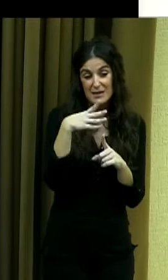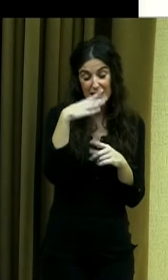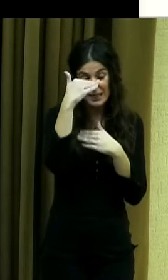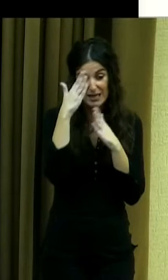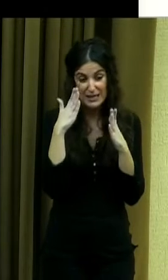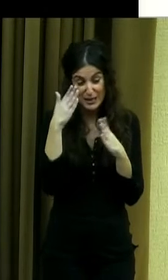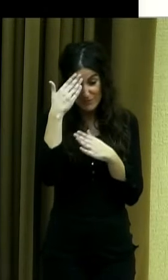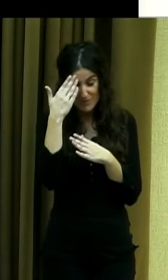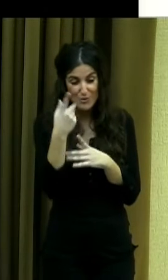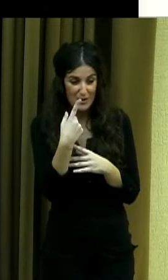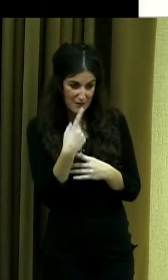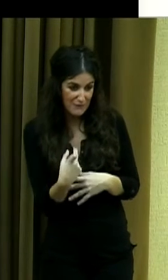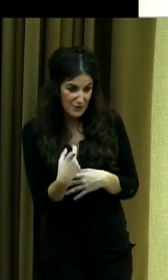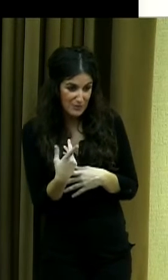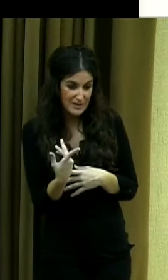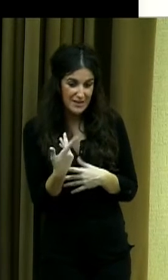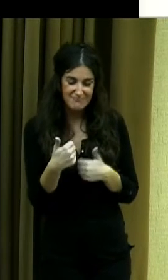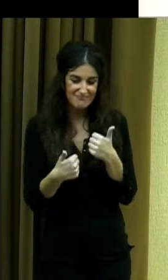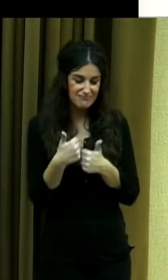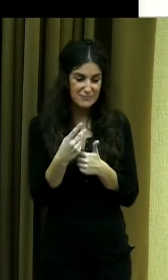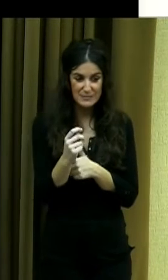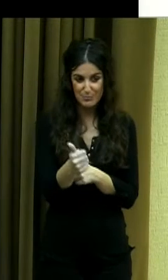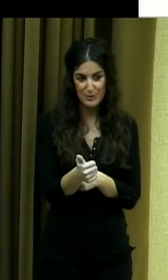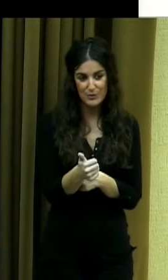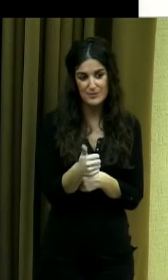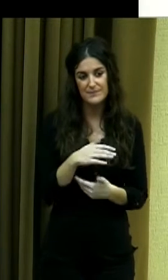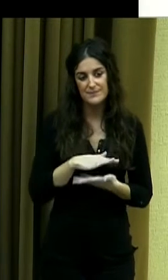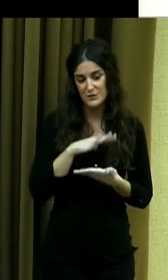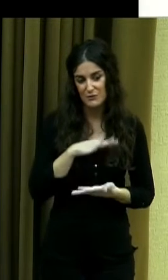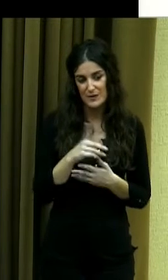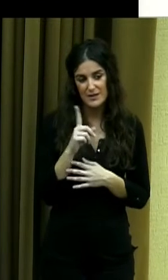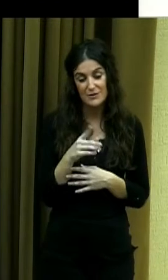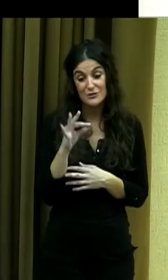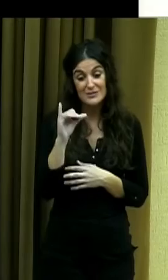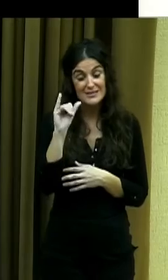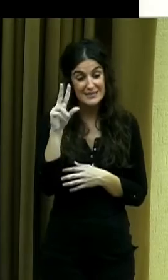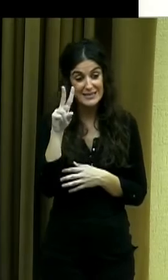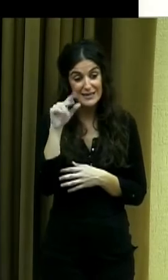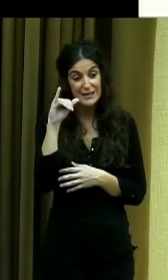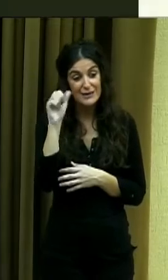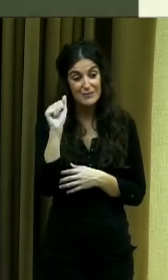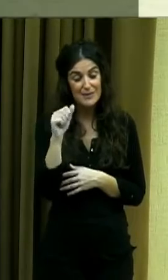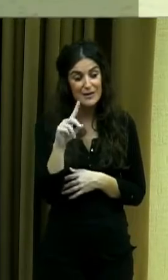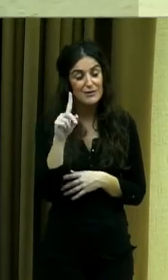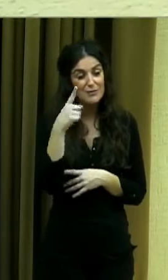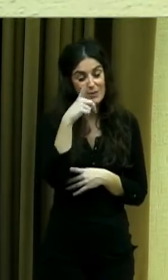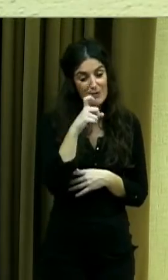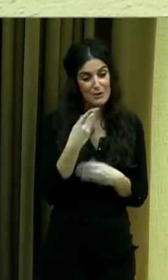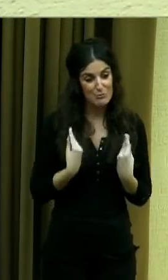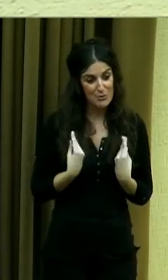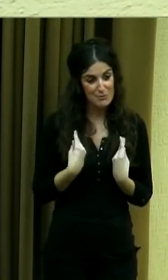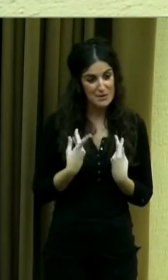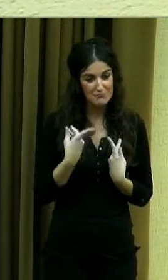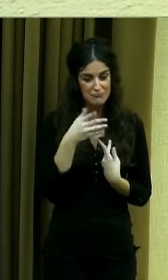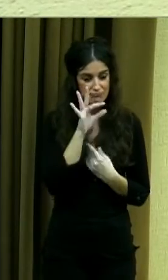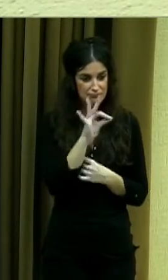son socialmente poco competentes. Aquí os pongo un ejemplo de Silvia, que fue una niña ejemplar durante los primeros años de vida. En